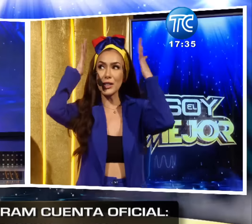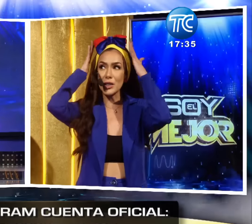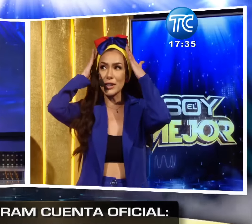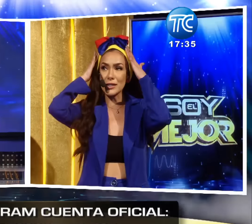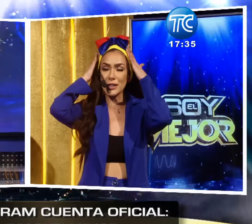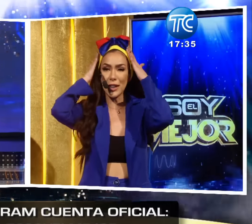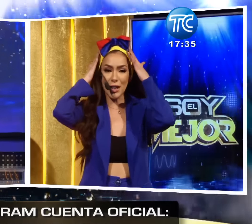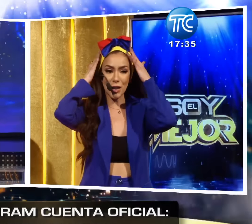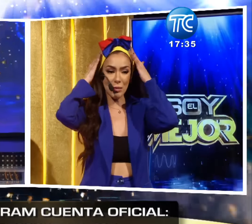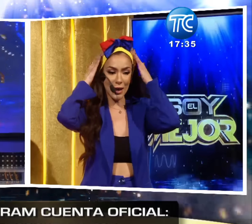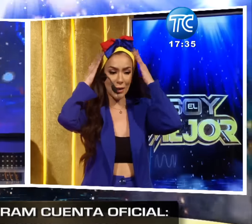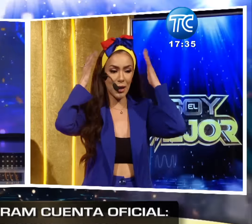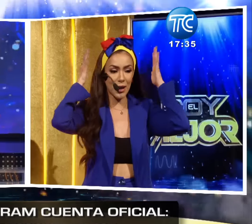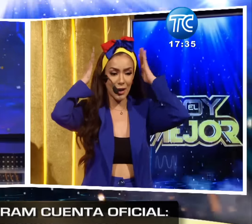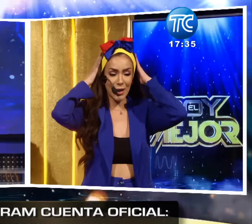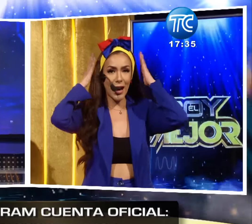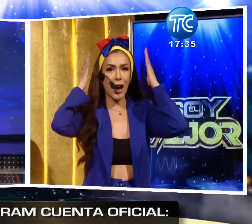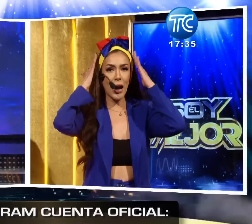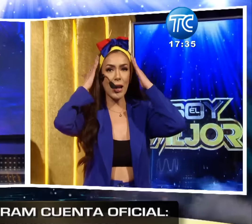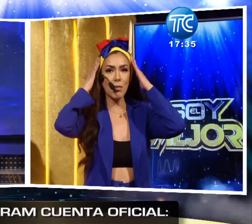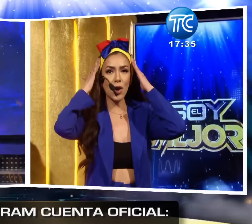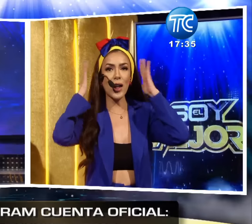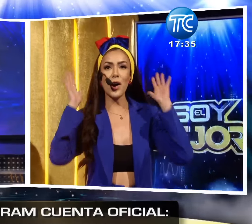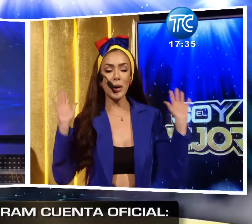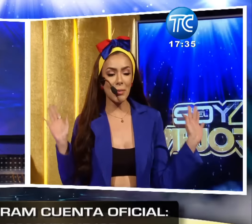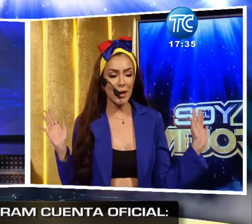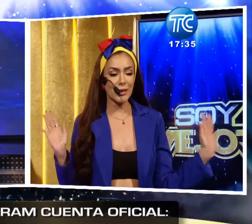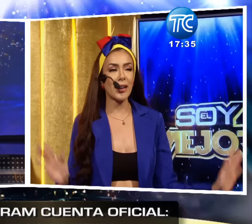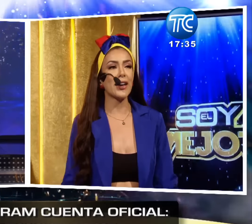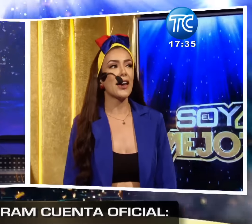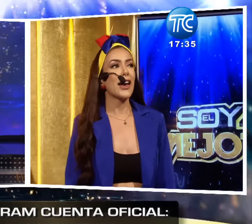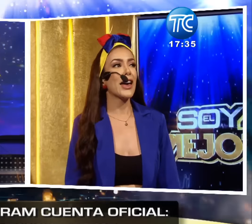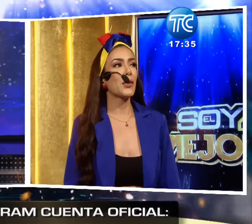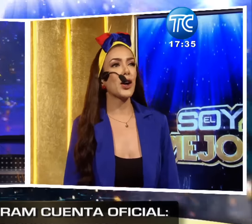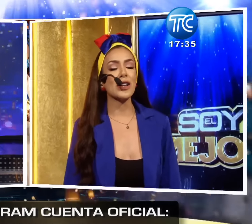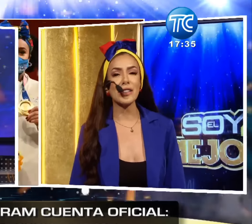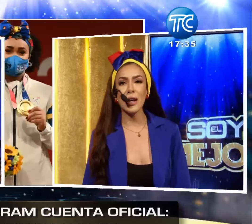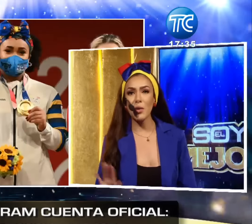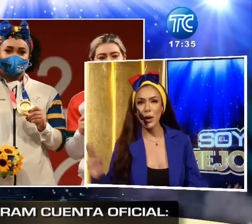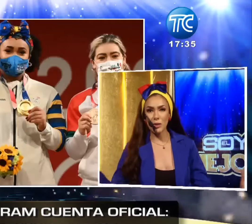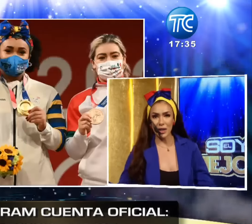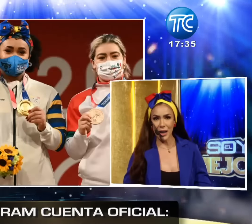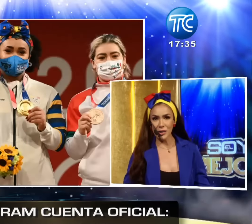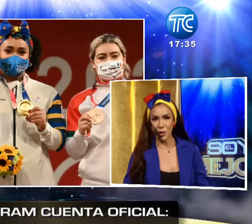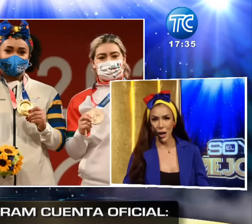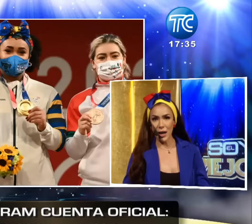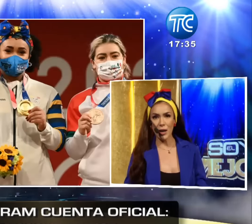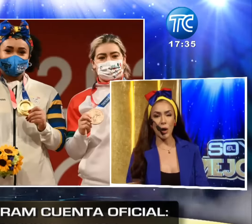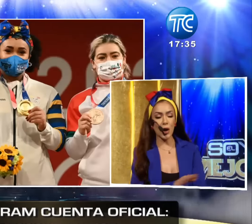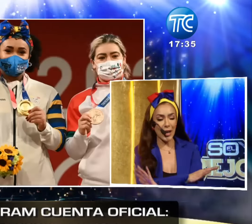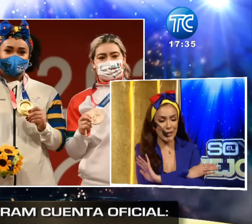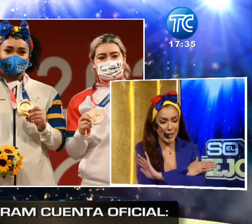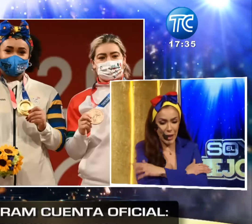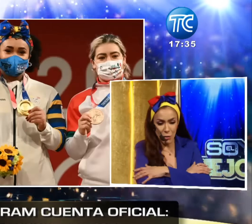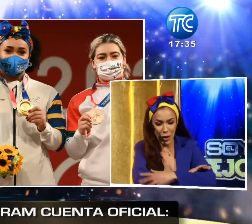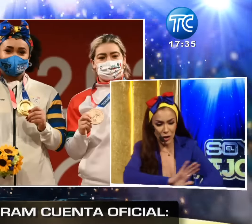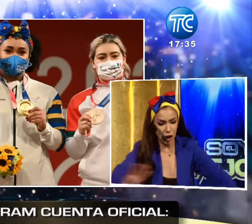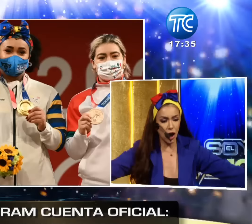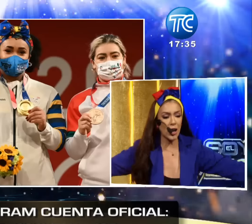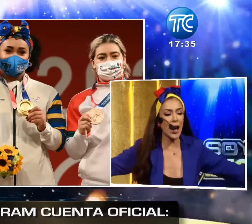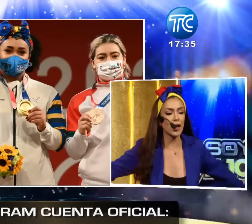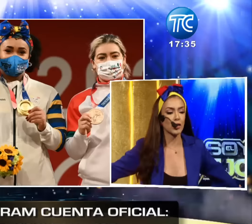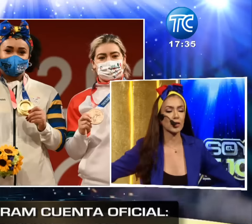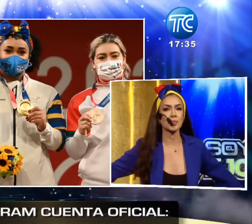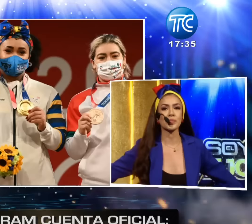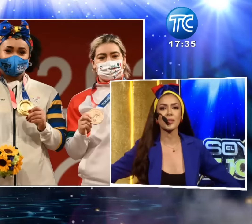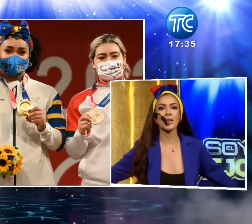me he hecho este cintillo, miren, ¿ves? A la moda, obviamente. Ecuador está de moda, por si acaso, ¿ah? Ecuador está de moda en